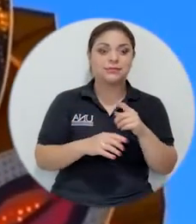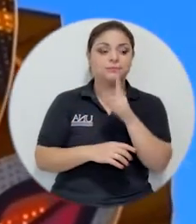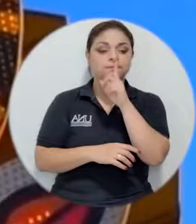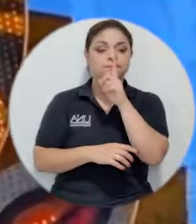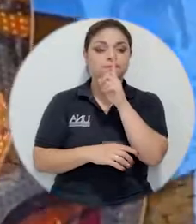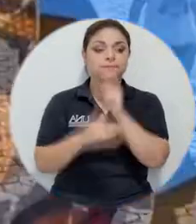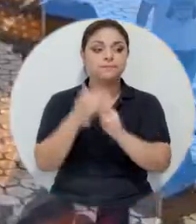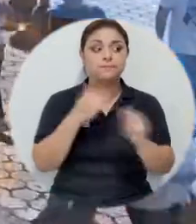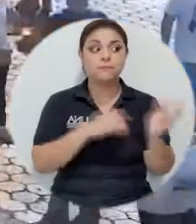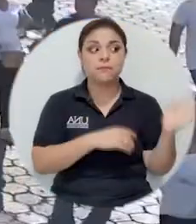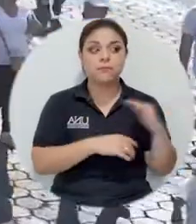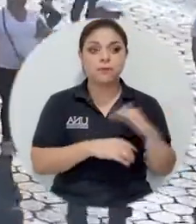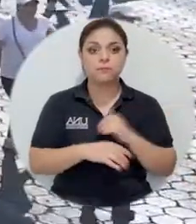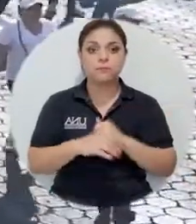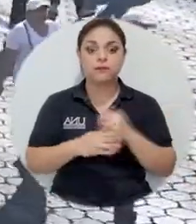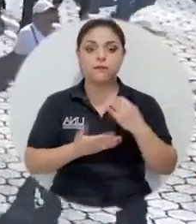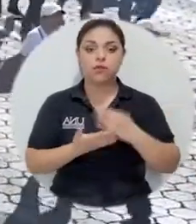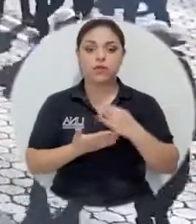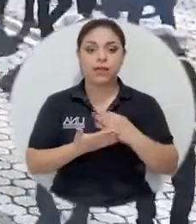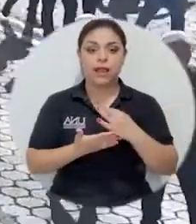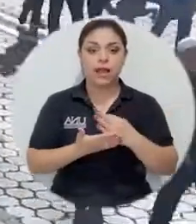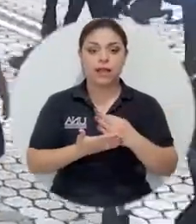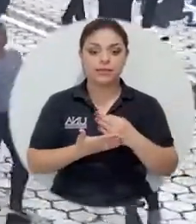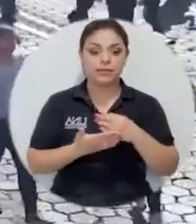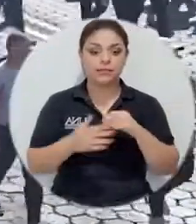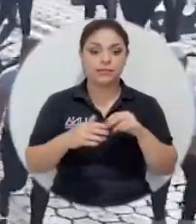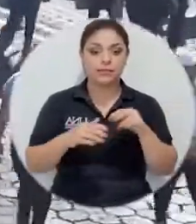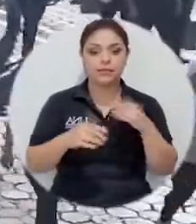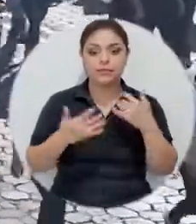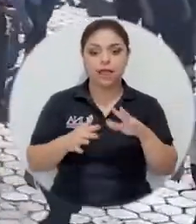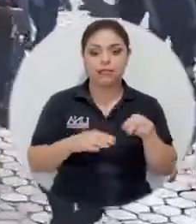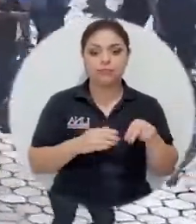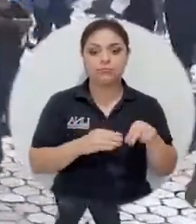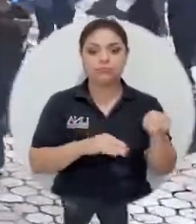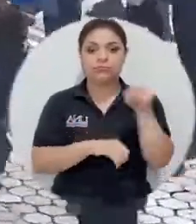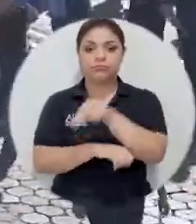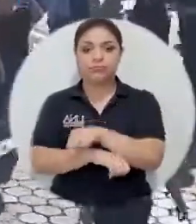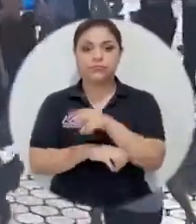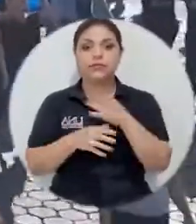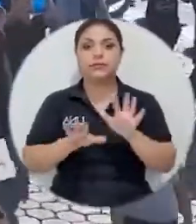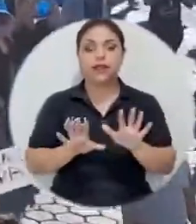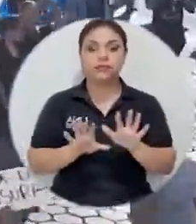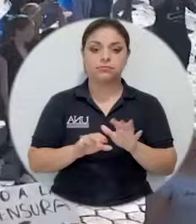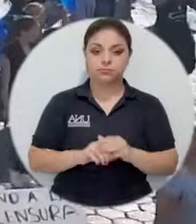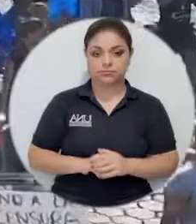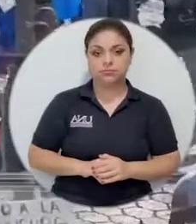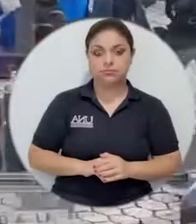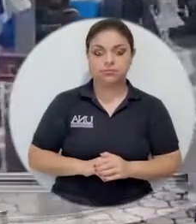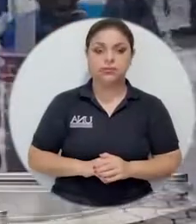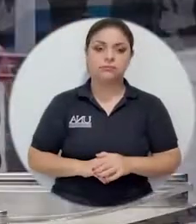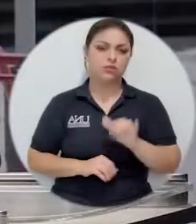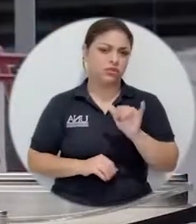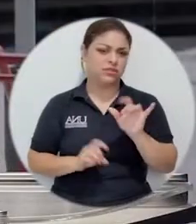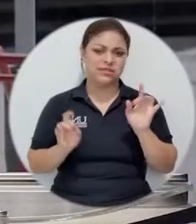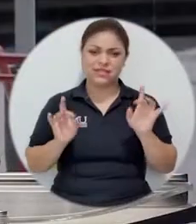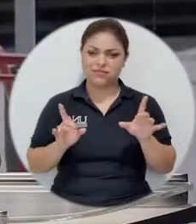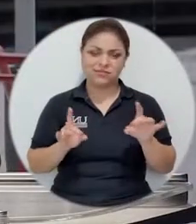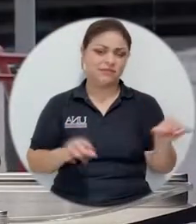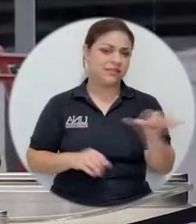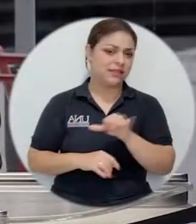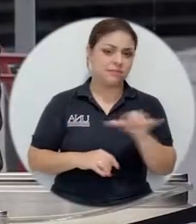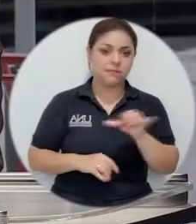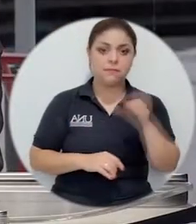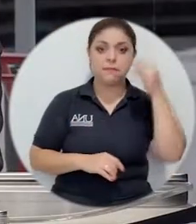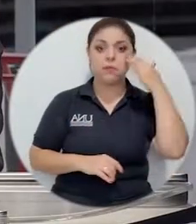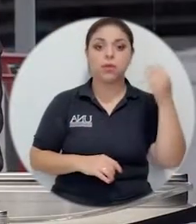de a la frontera, ¿verdad? El típico coyote. Pero ahí tenemos otro drama humano terrible,